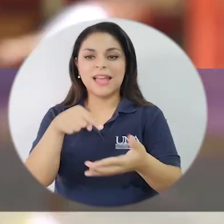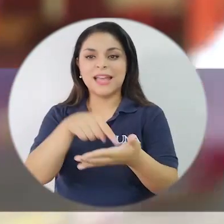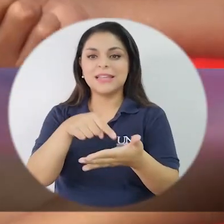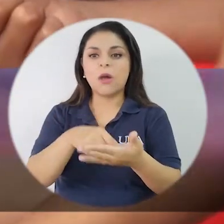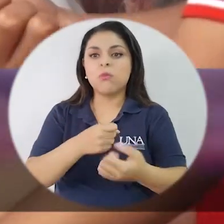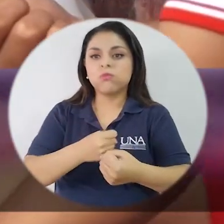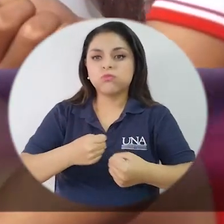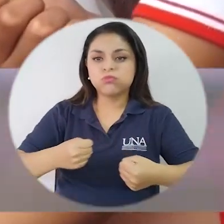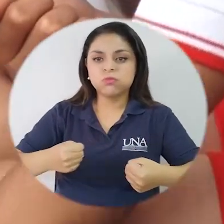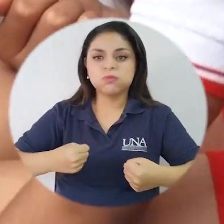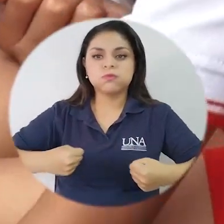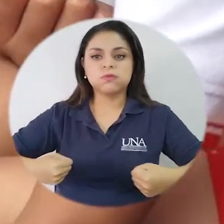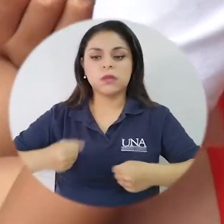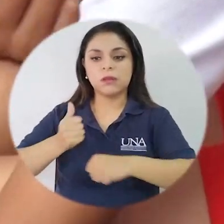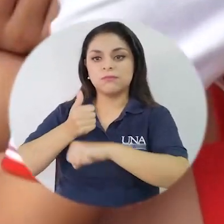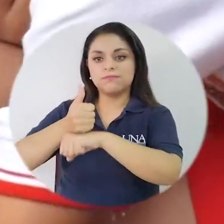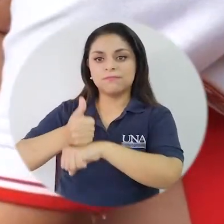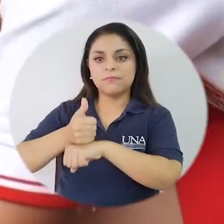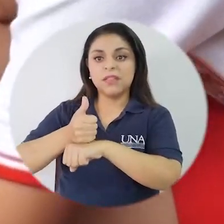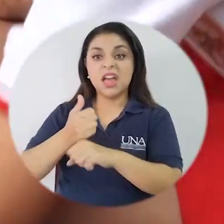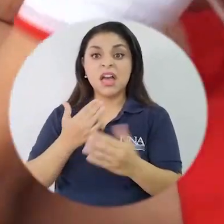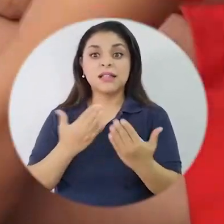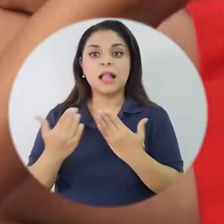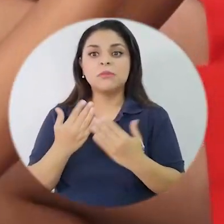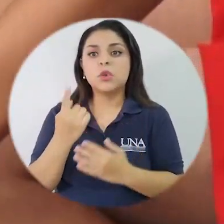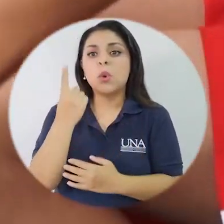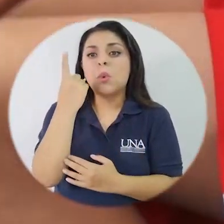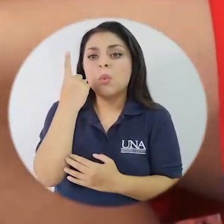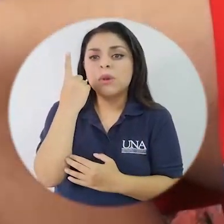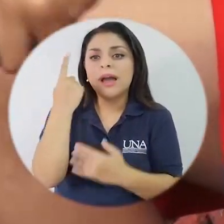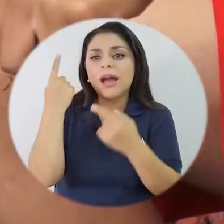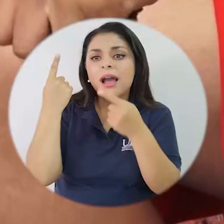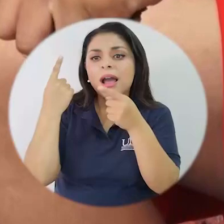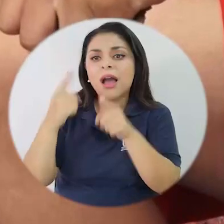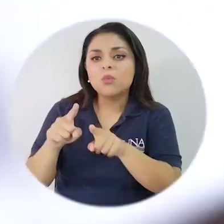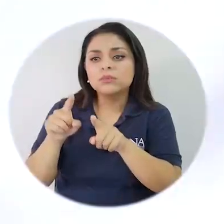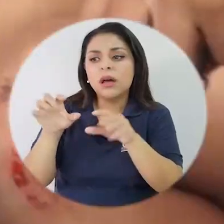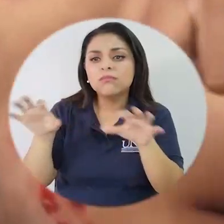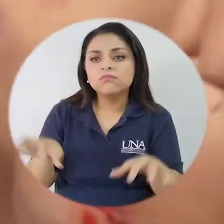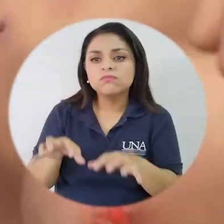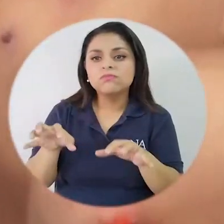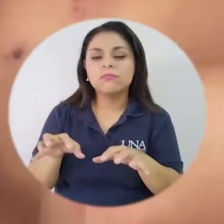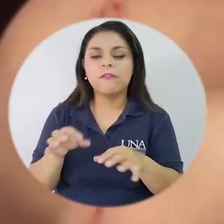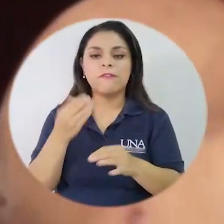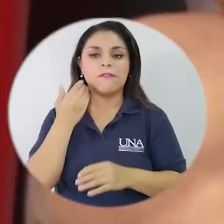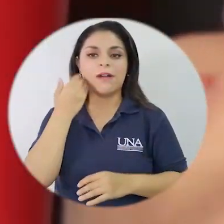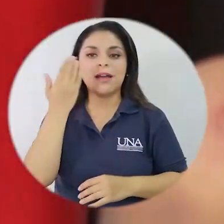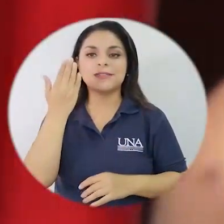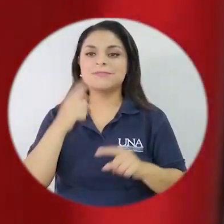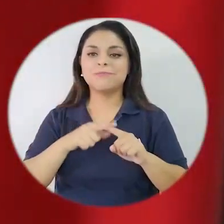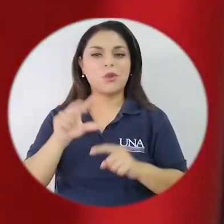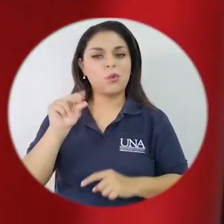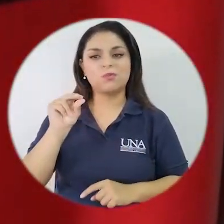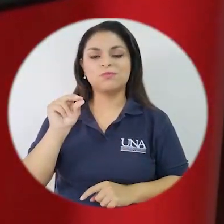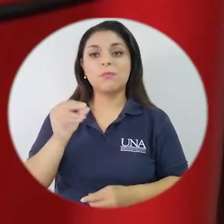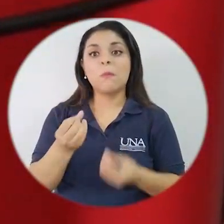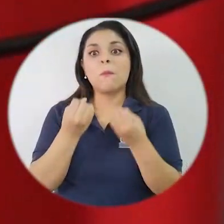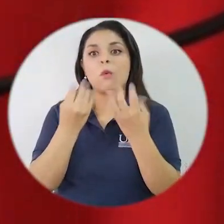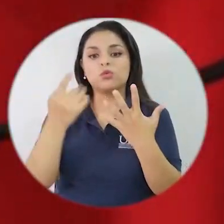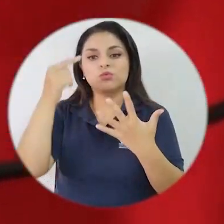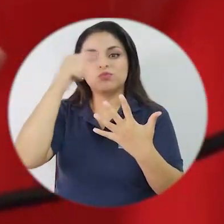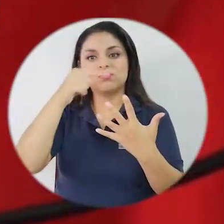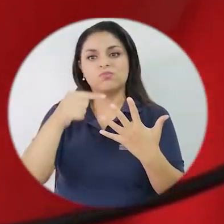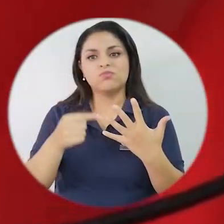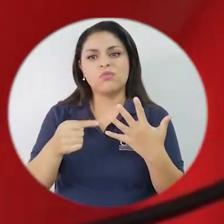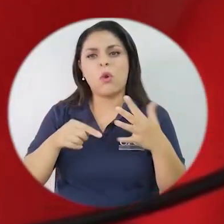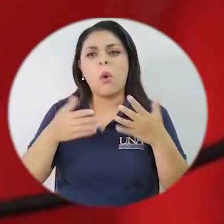y el sedentarismo. Quizás si solo fuera una causa, sería más sencillo, pero no es solo una causa, son muchos factores y